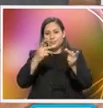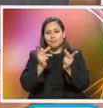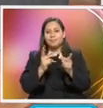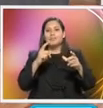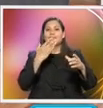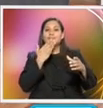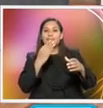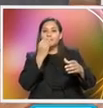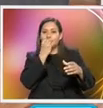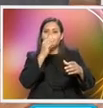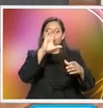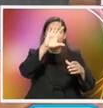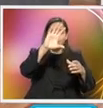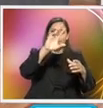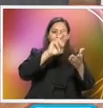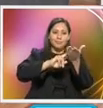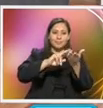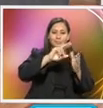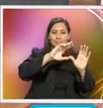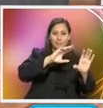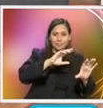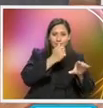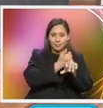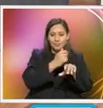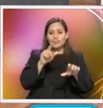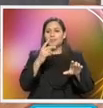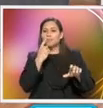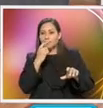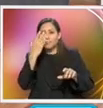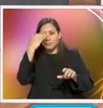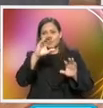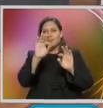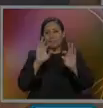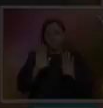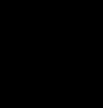comer, el verde, el amarillo y el rojo, ya sabe cómo distribuirlo. Gracias de nuevo. No, gracias.